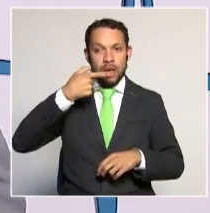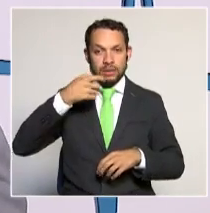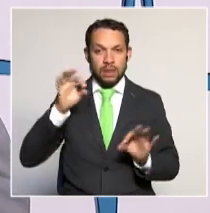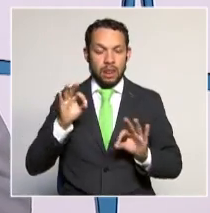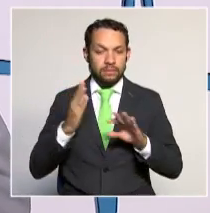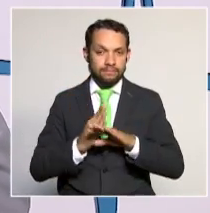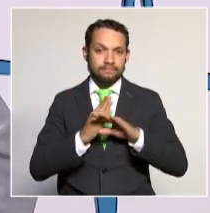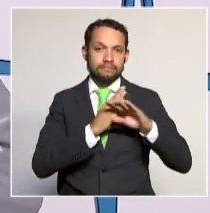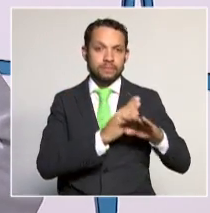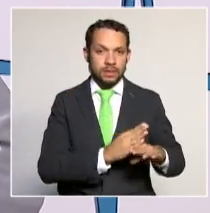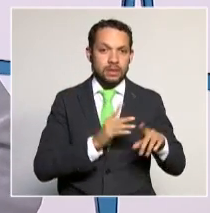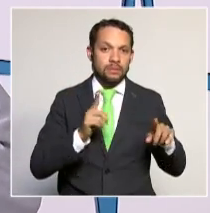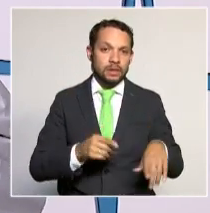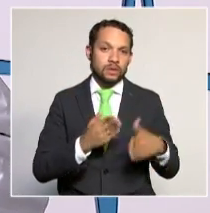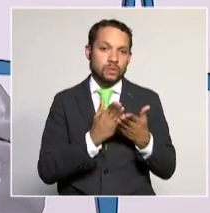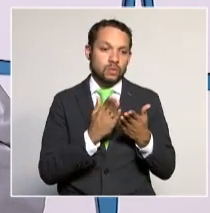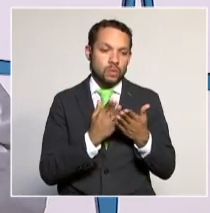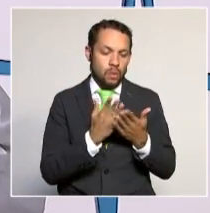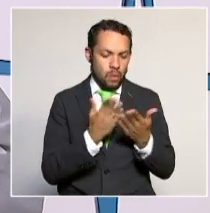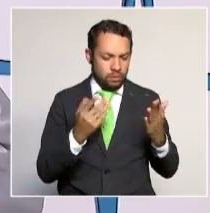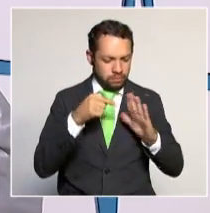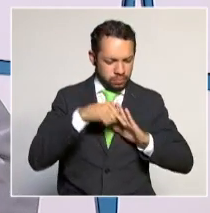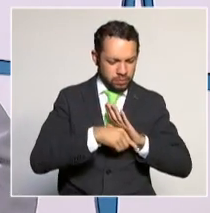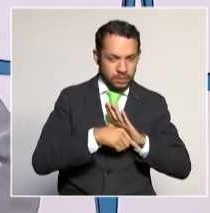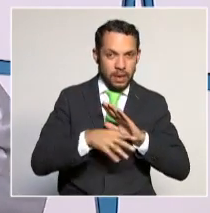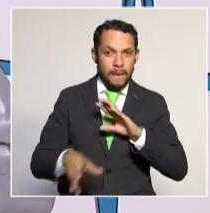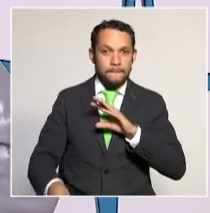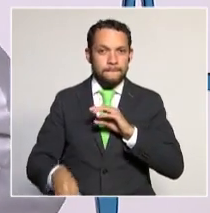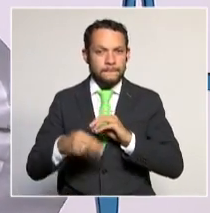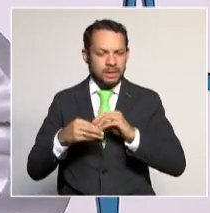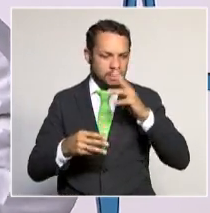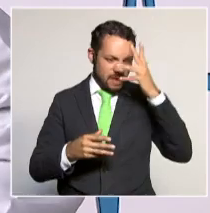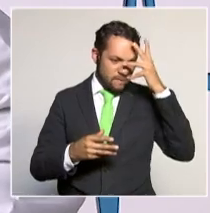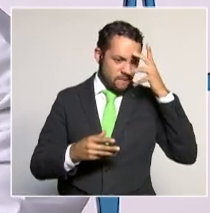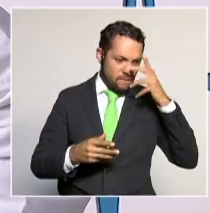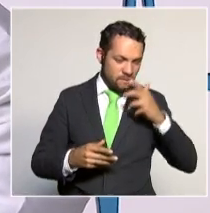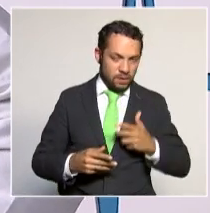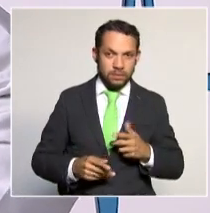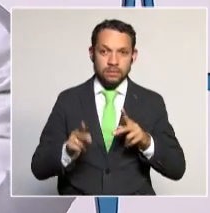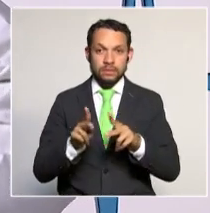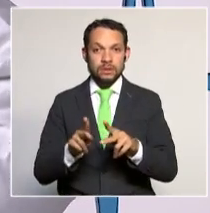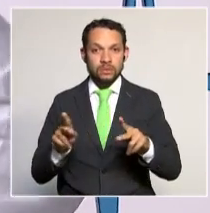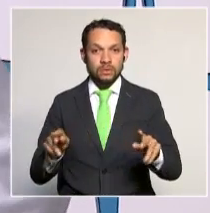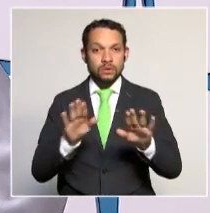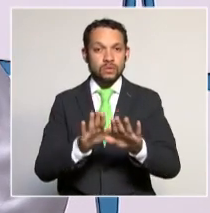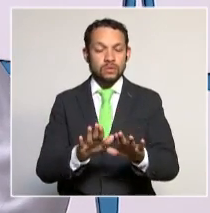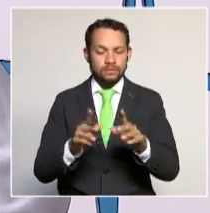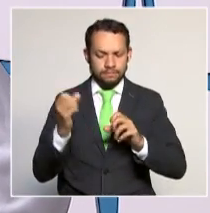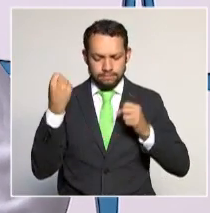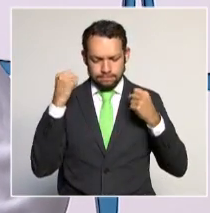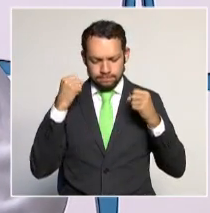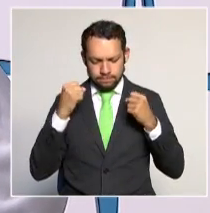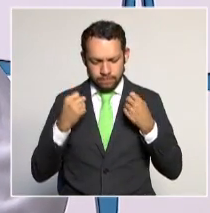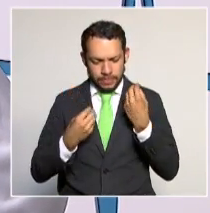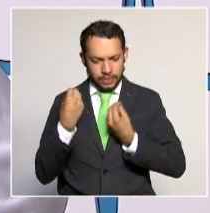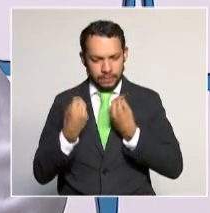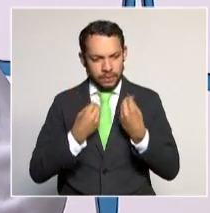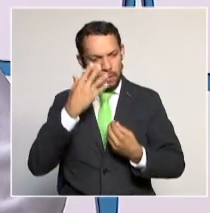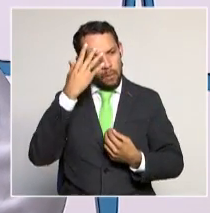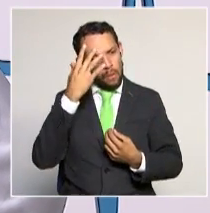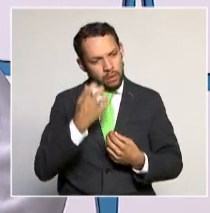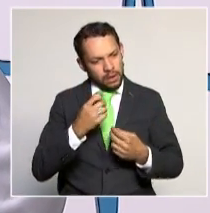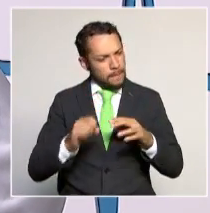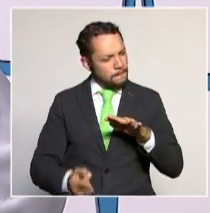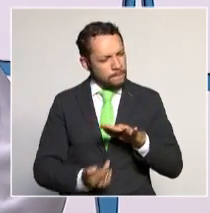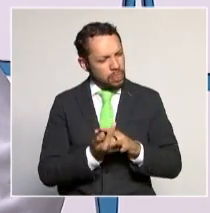ciertos estudios. Pero definitivamente la preocupación y la inquietud de muchas personas en la consulta es: doctor, ¿y a mí por qué me dio